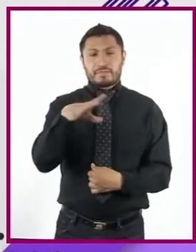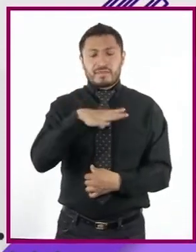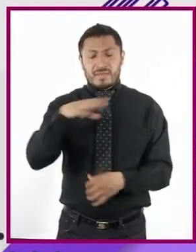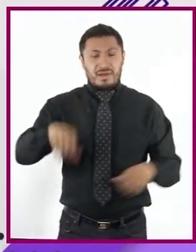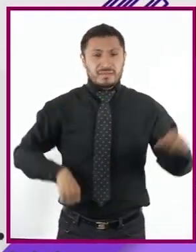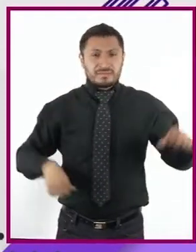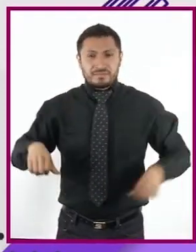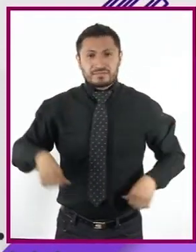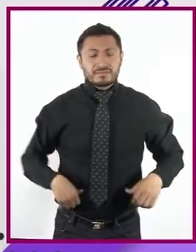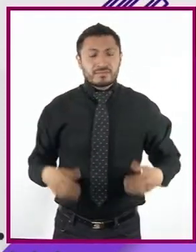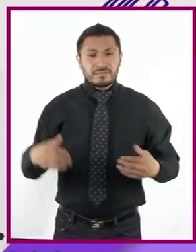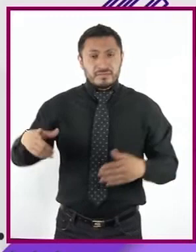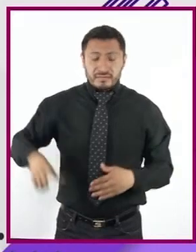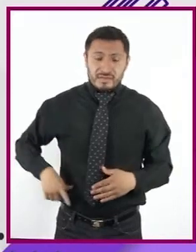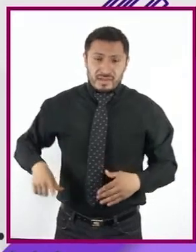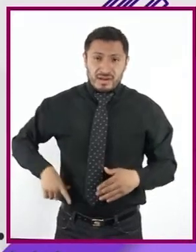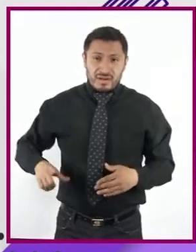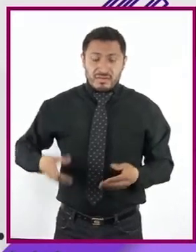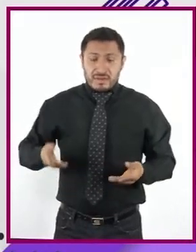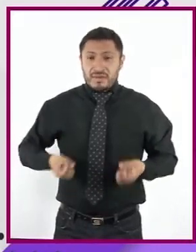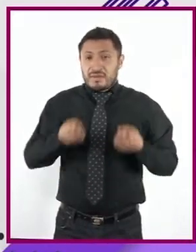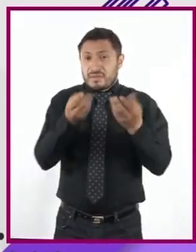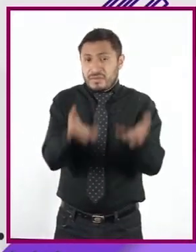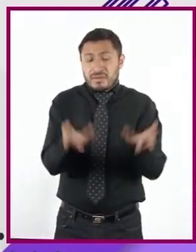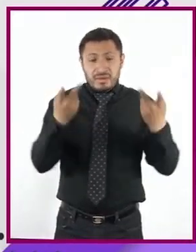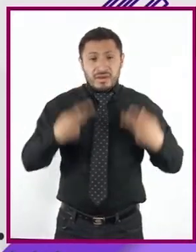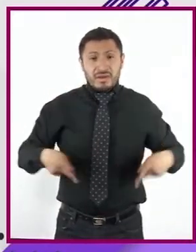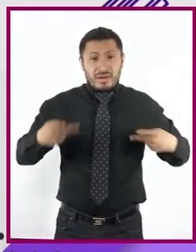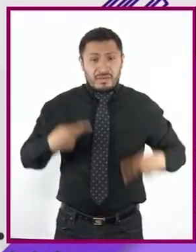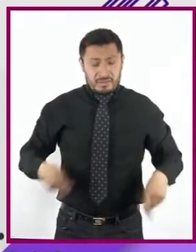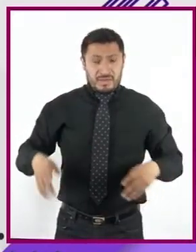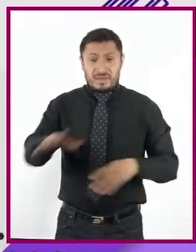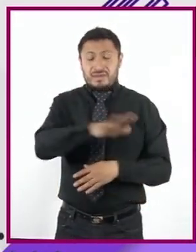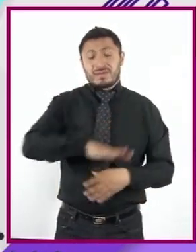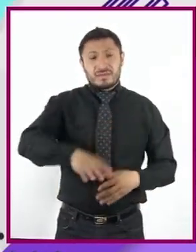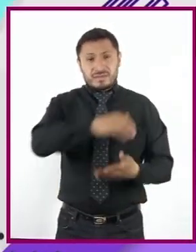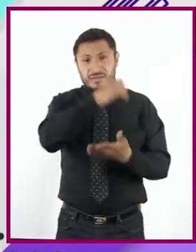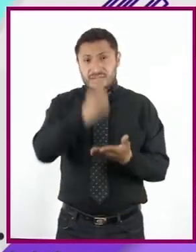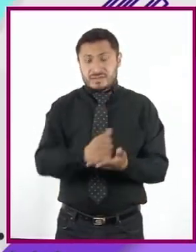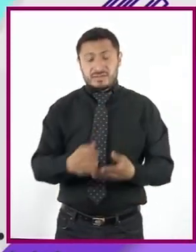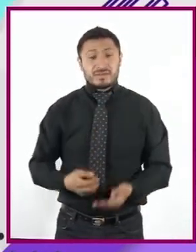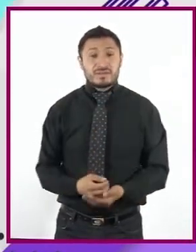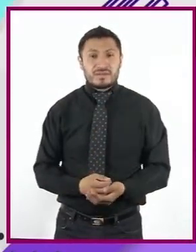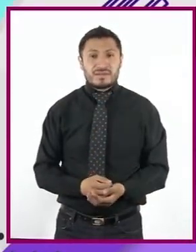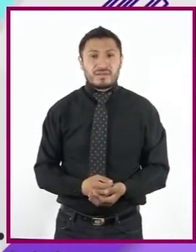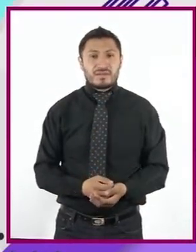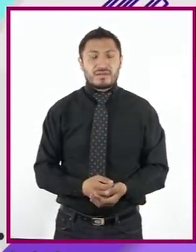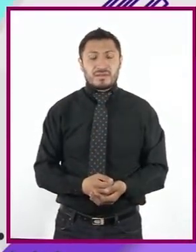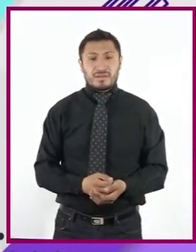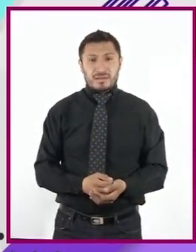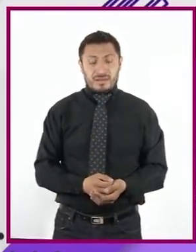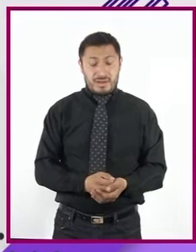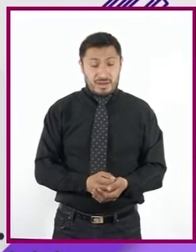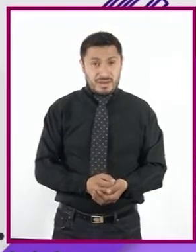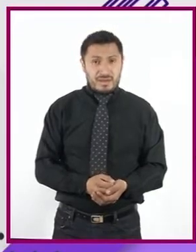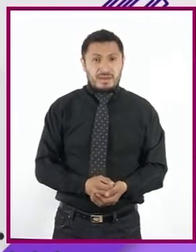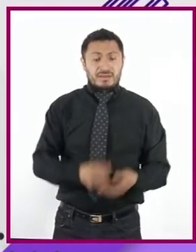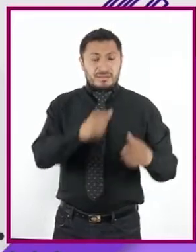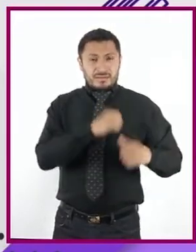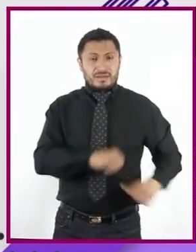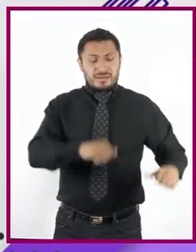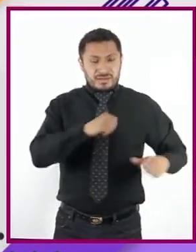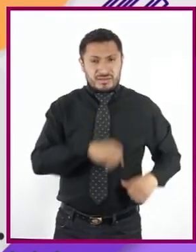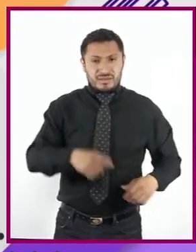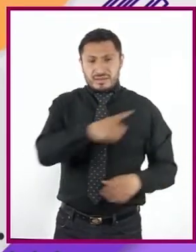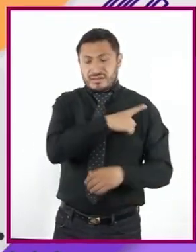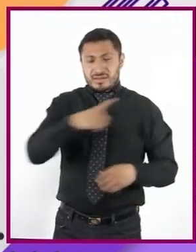acciones que tiene el gobierno hacia las personas gobernadas. La imparcialidad de las autoridades y la equidad